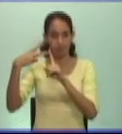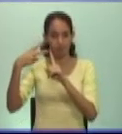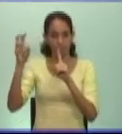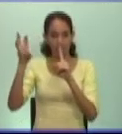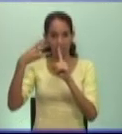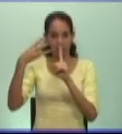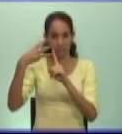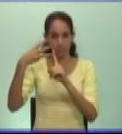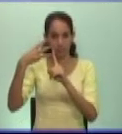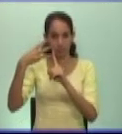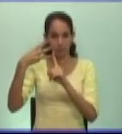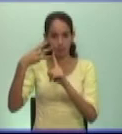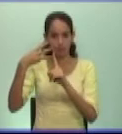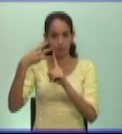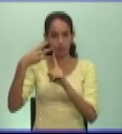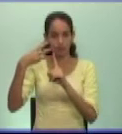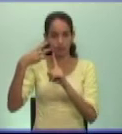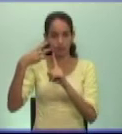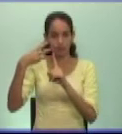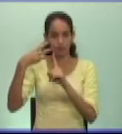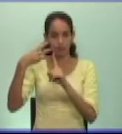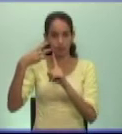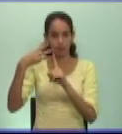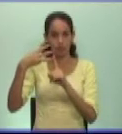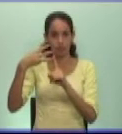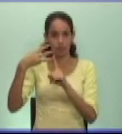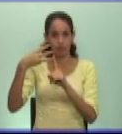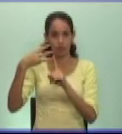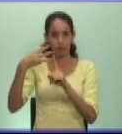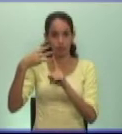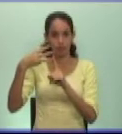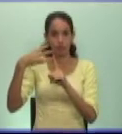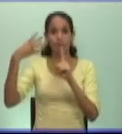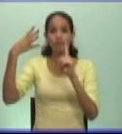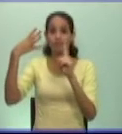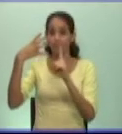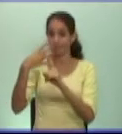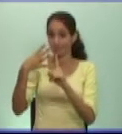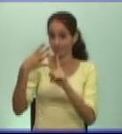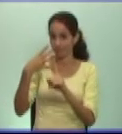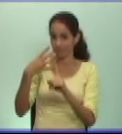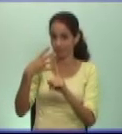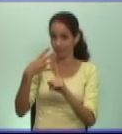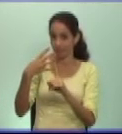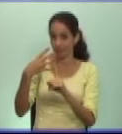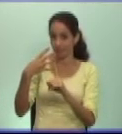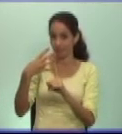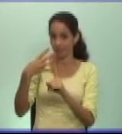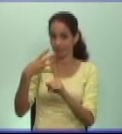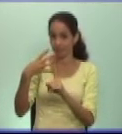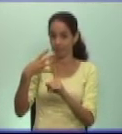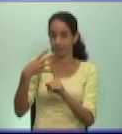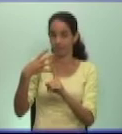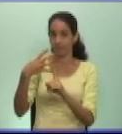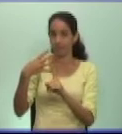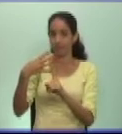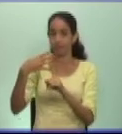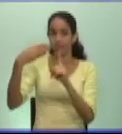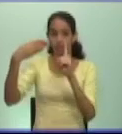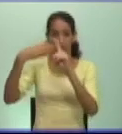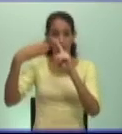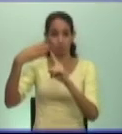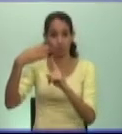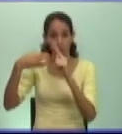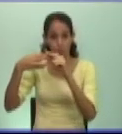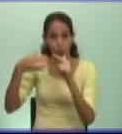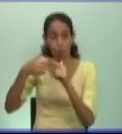las conferencias panamericanas que comienzan a celebrarse en este periodo, el apoyo al realme de Alemania, recuerden el plan Douglas y el plan Jones,